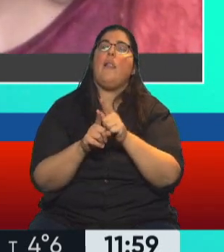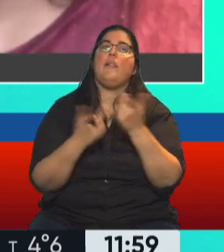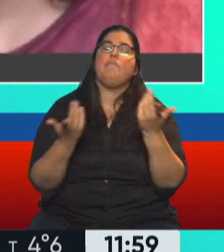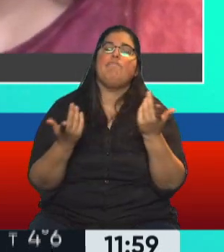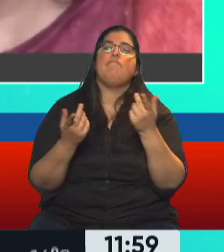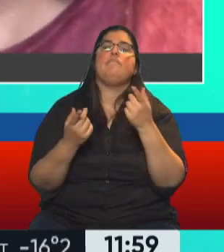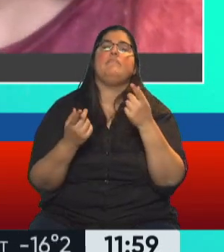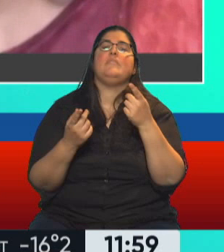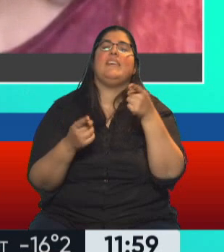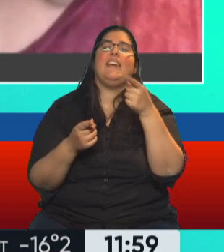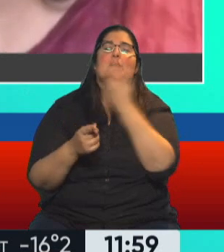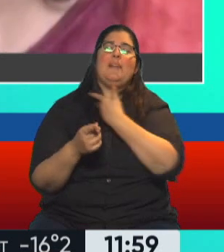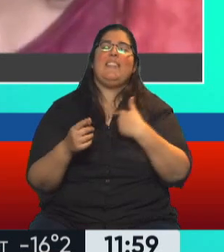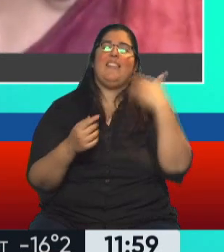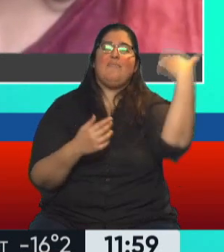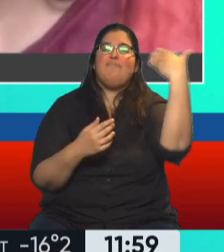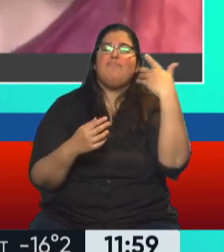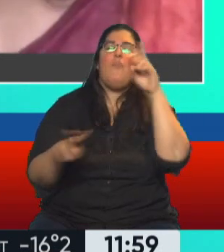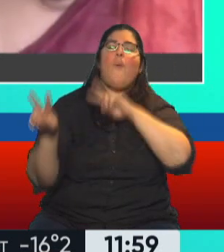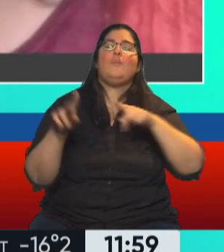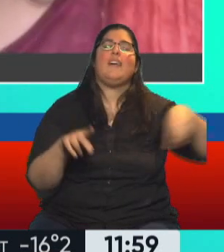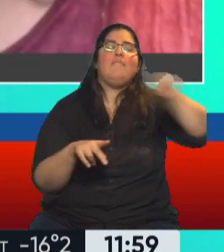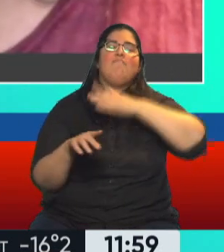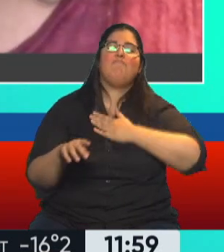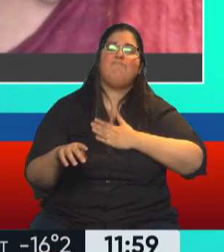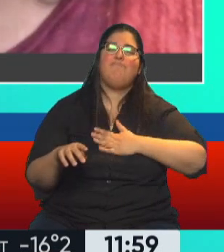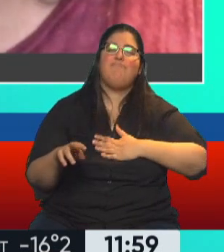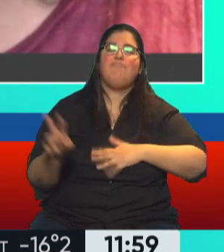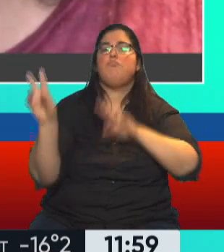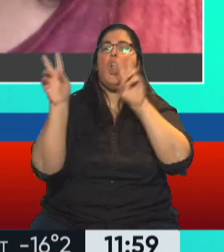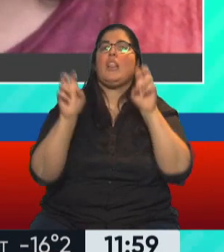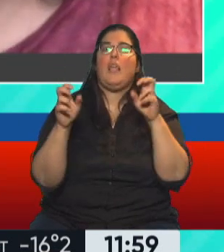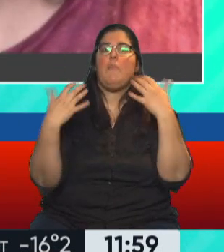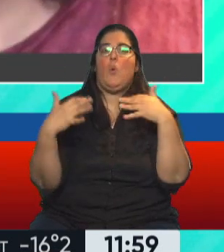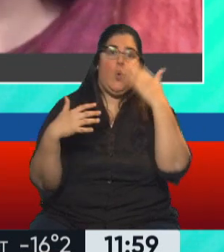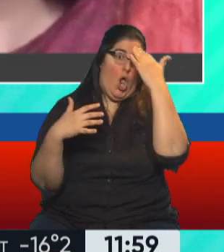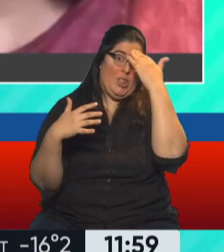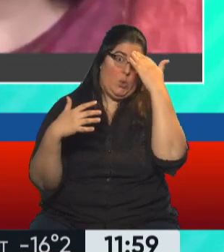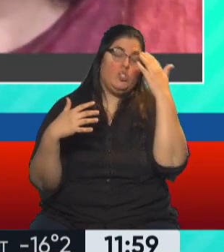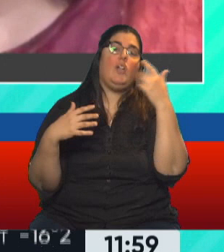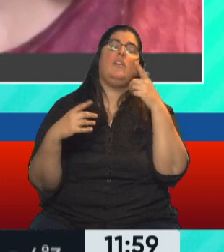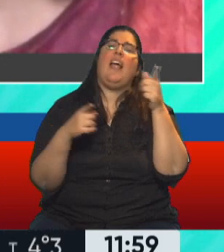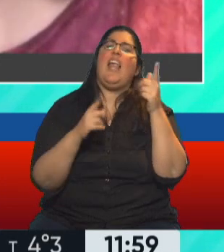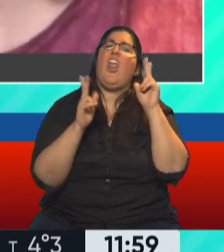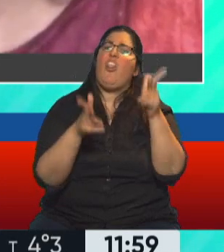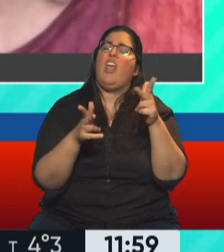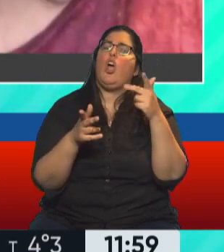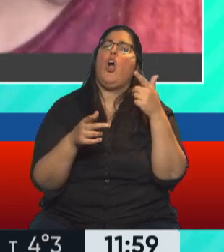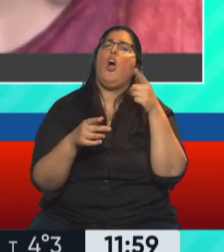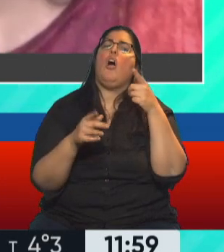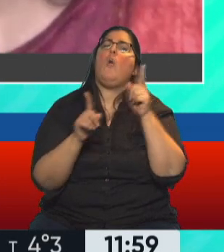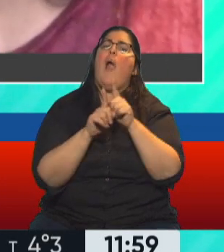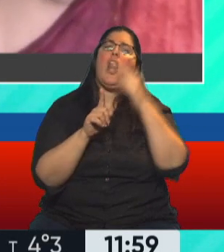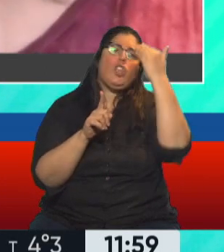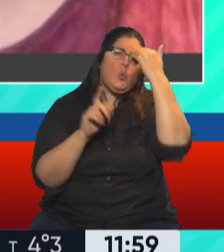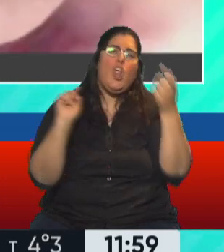digamos, aplacar cualquier tensión que pueda surgir frente a este tema bastante sensible de la Constitución, que lo iba a hacer a través de canales constitucionales. O sea,